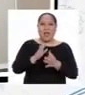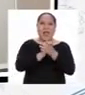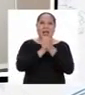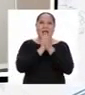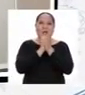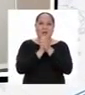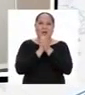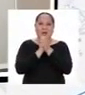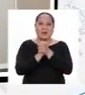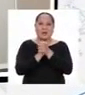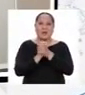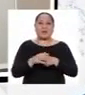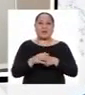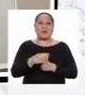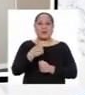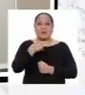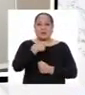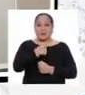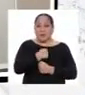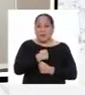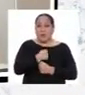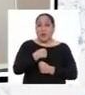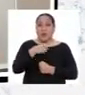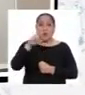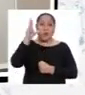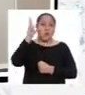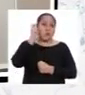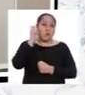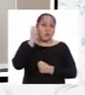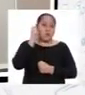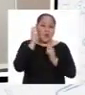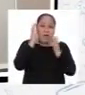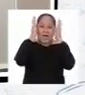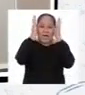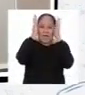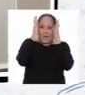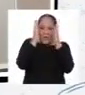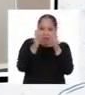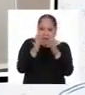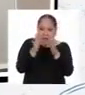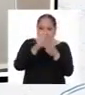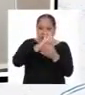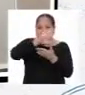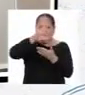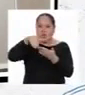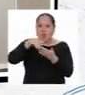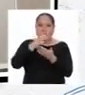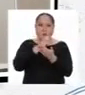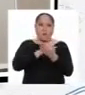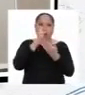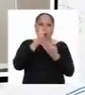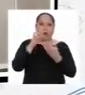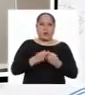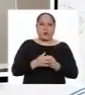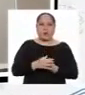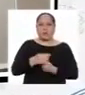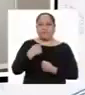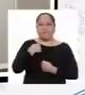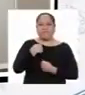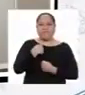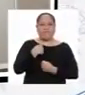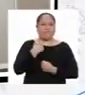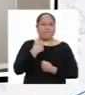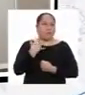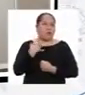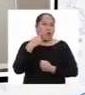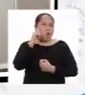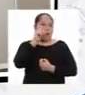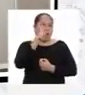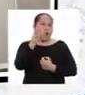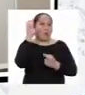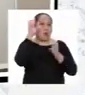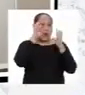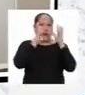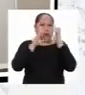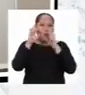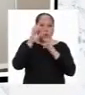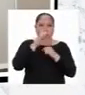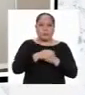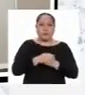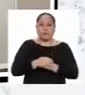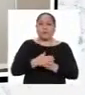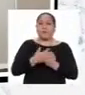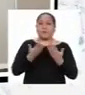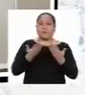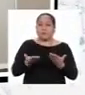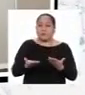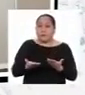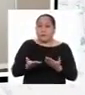amigas y amigos. Yo he escuchado atentísima todo el programa y me quedó una duda.